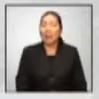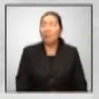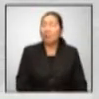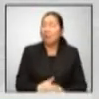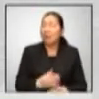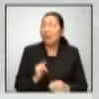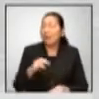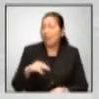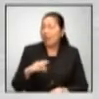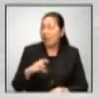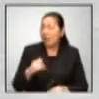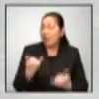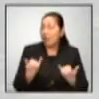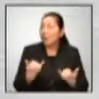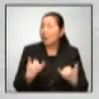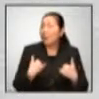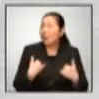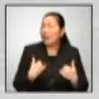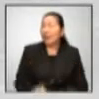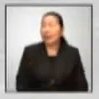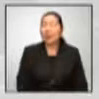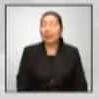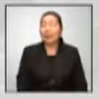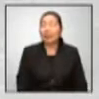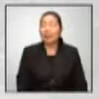funciones del Indecopi hoy por hoy se tienen que